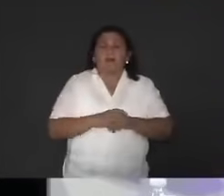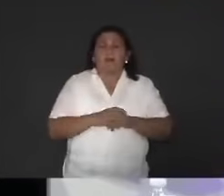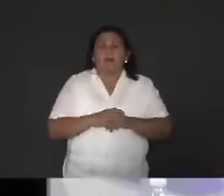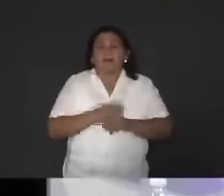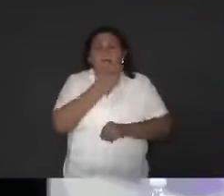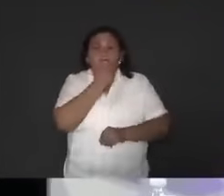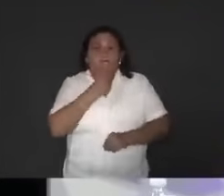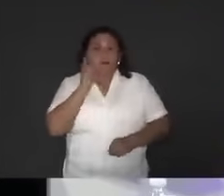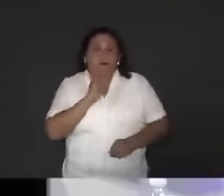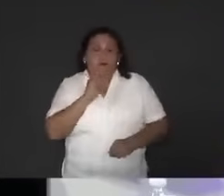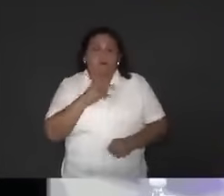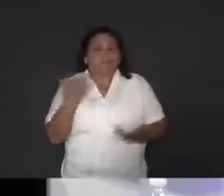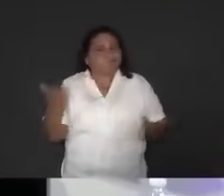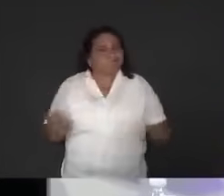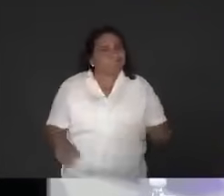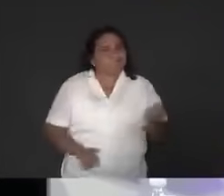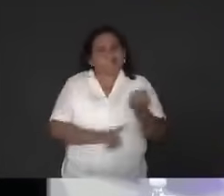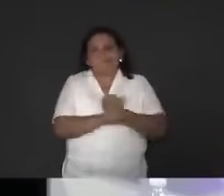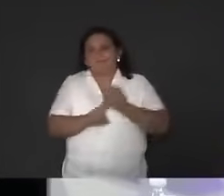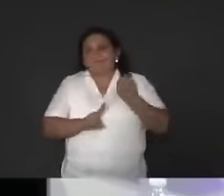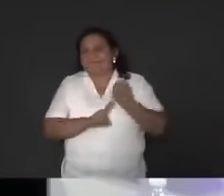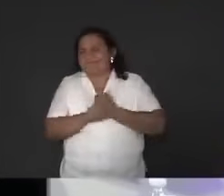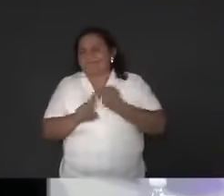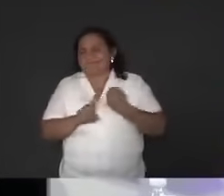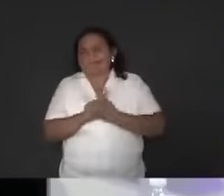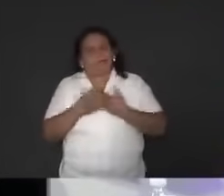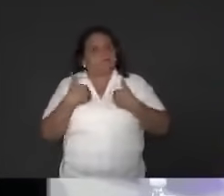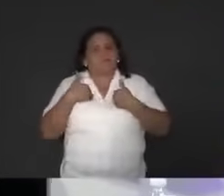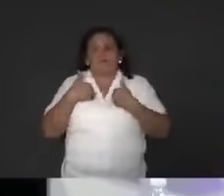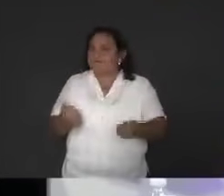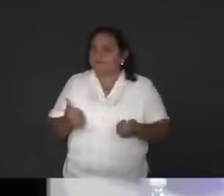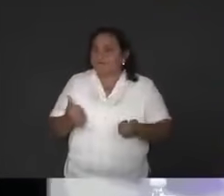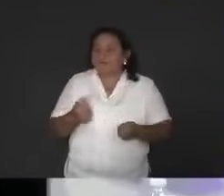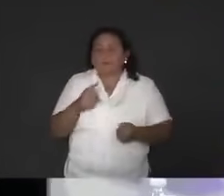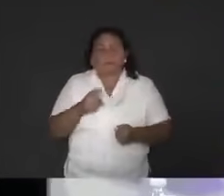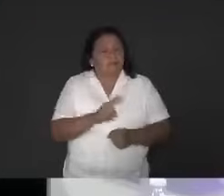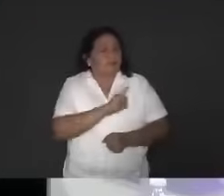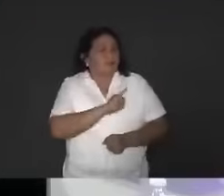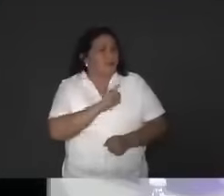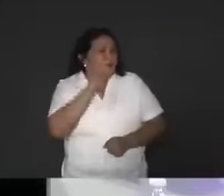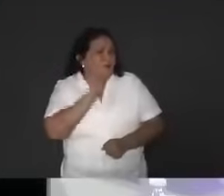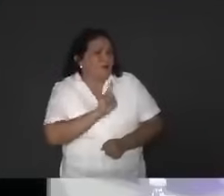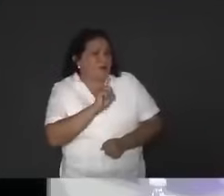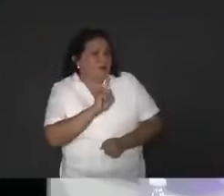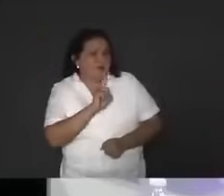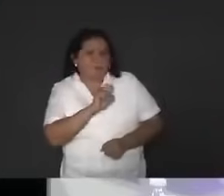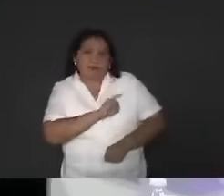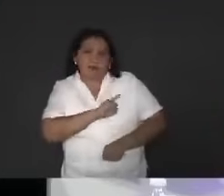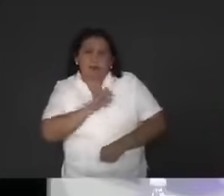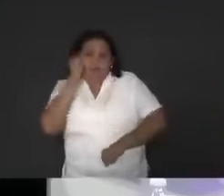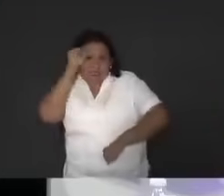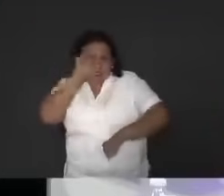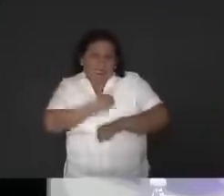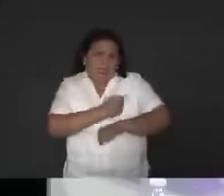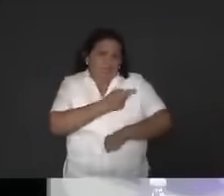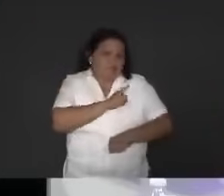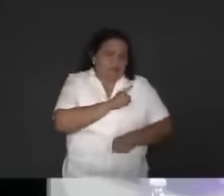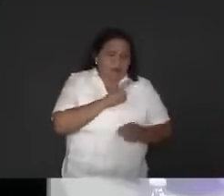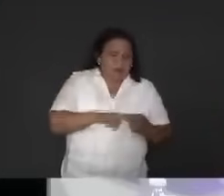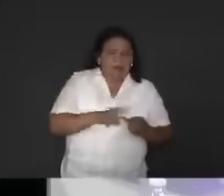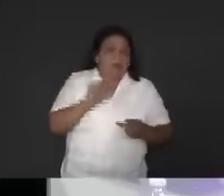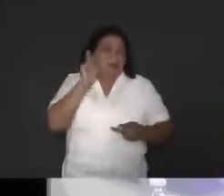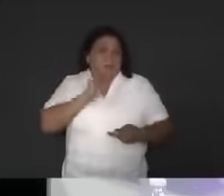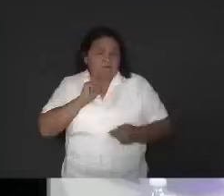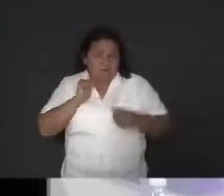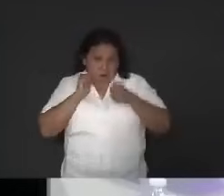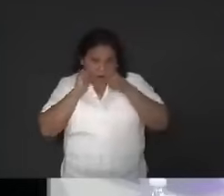El problema de los de siempre es que no han entendido que no se atiende a las mujeres solo desde la Secretaría de Salud, que a las mujeres se